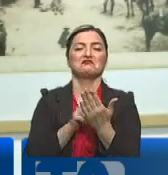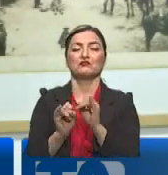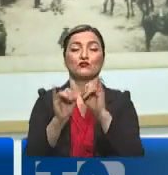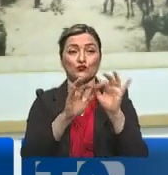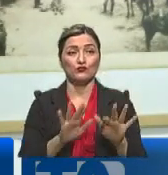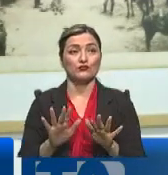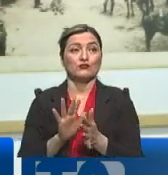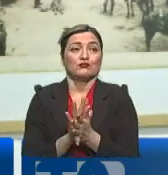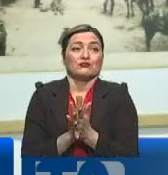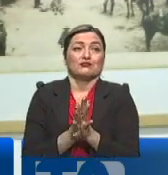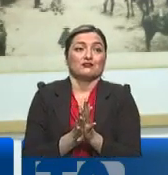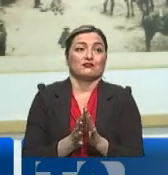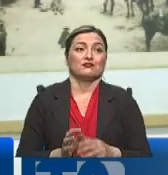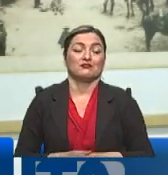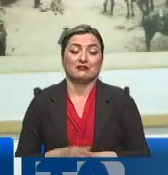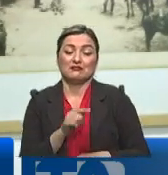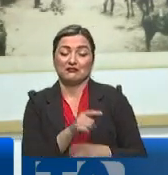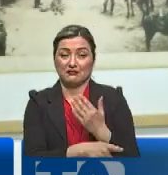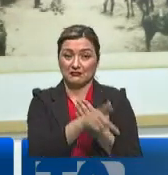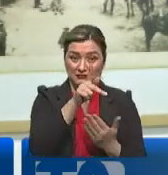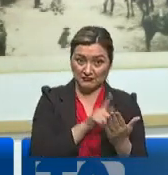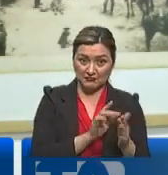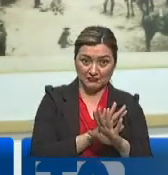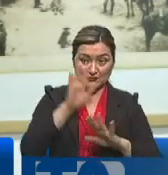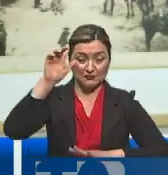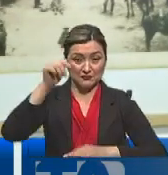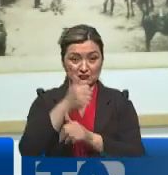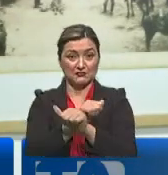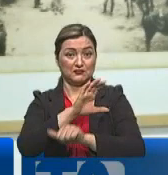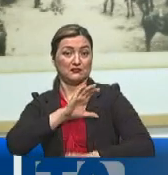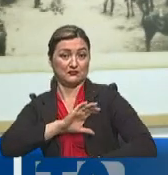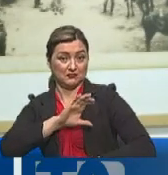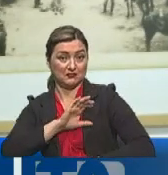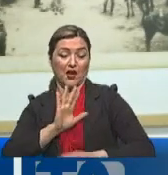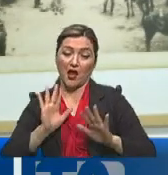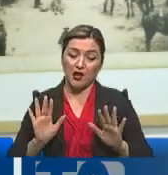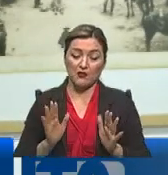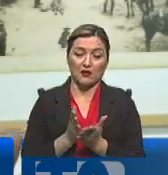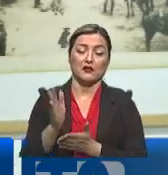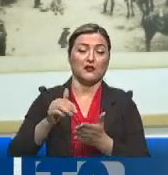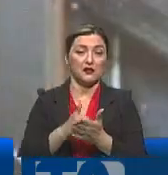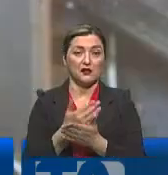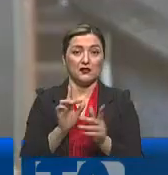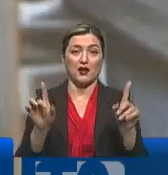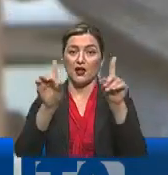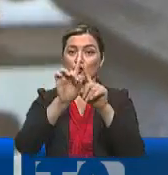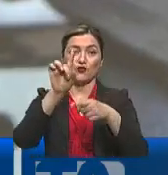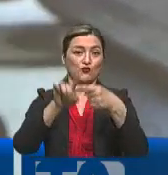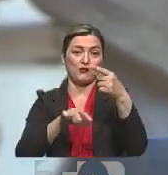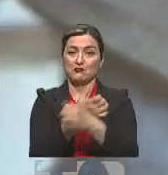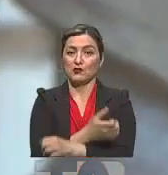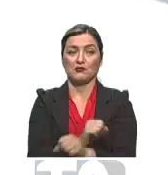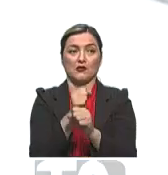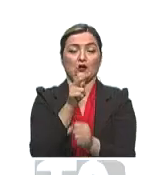el software, no es posible que un gobierno autónomo descentralizado tenga acceso a la data. Lo cierto es que ni